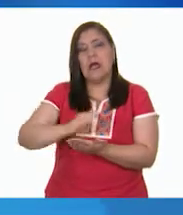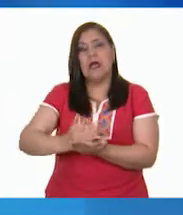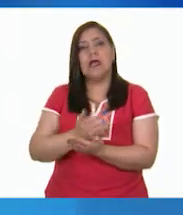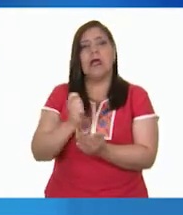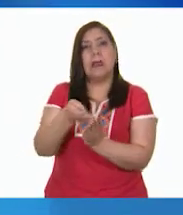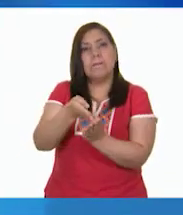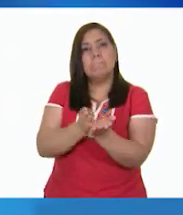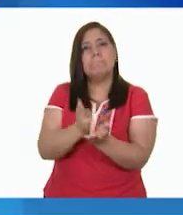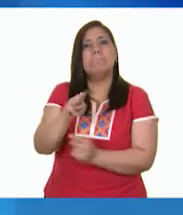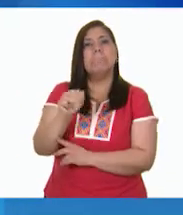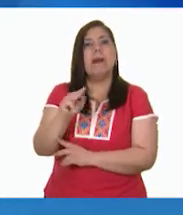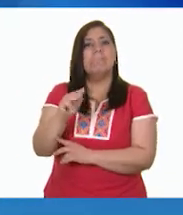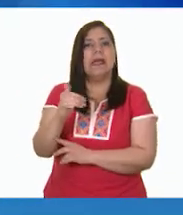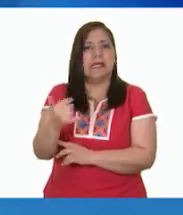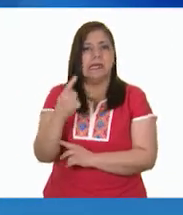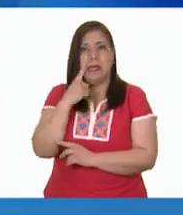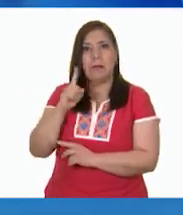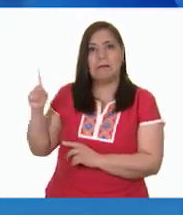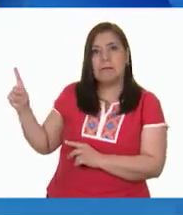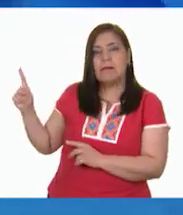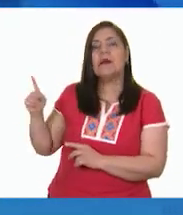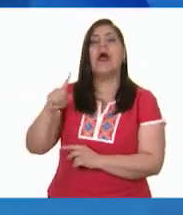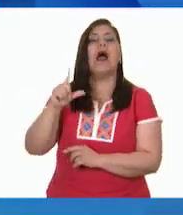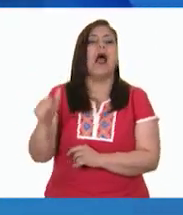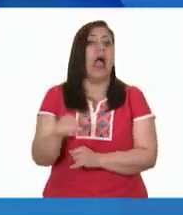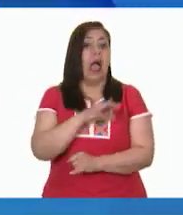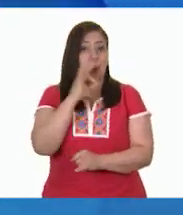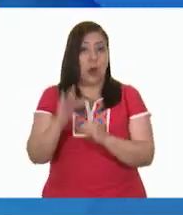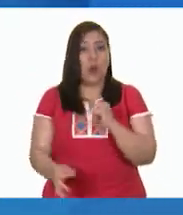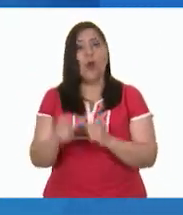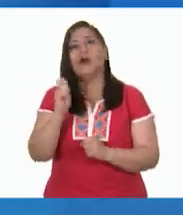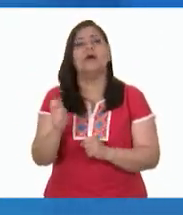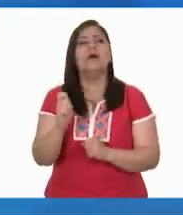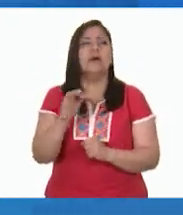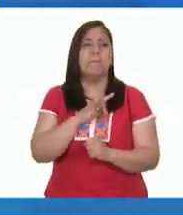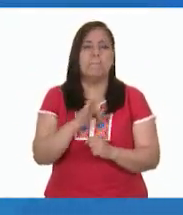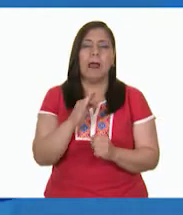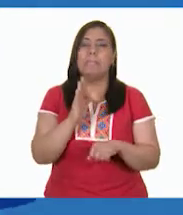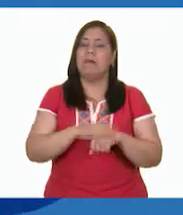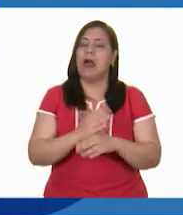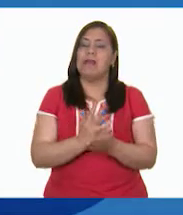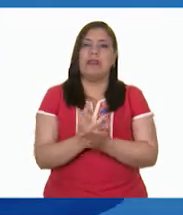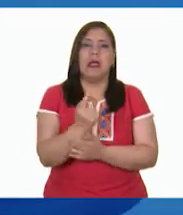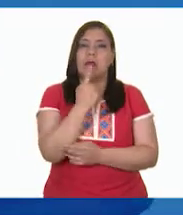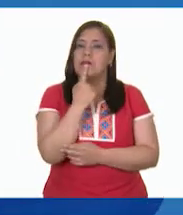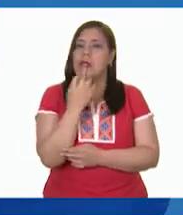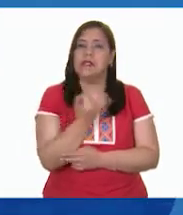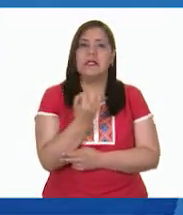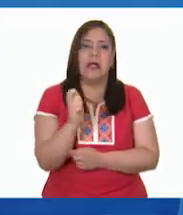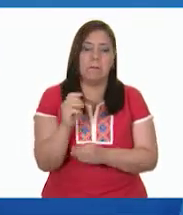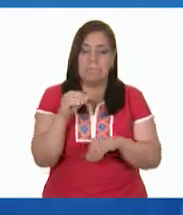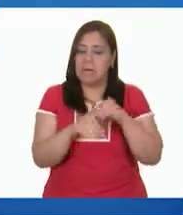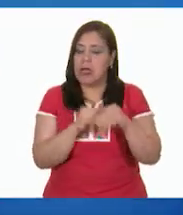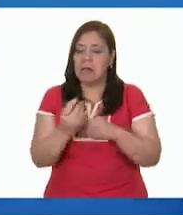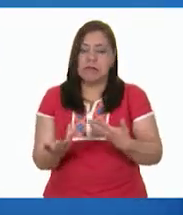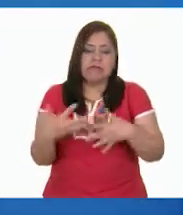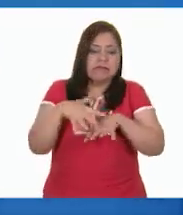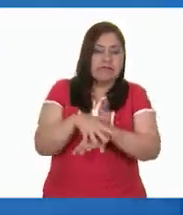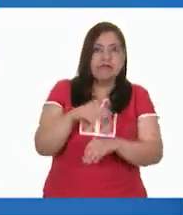mamey. Y ya como toque final para potencializar el sabor y hacer esa mezcla que tiene nuestro